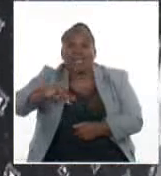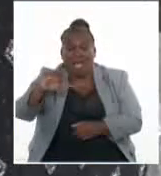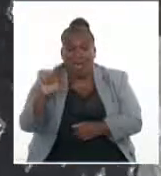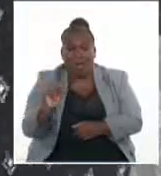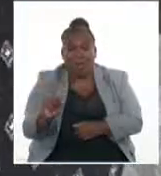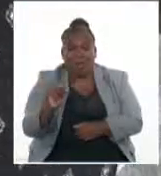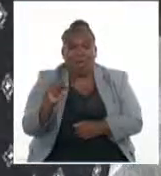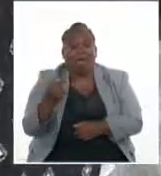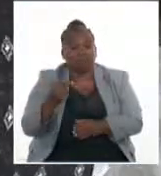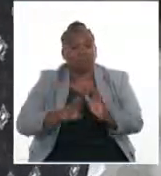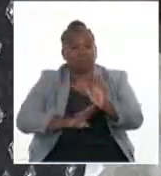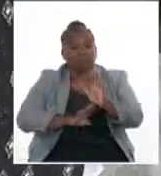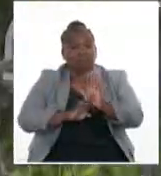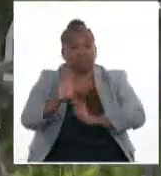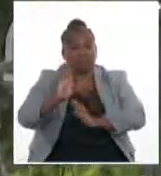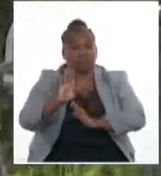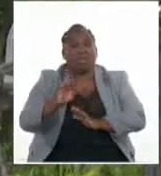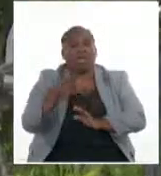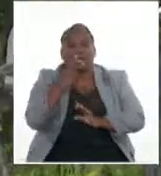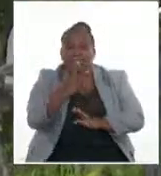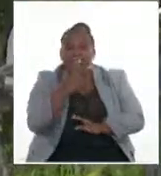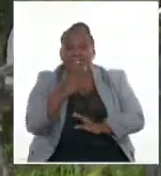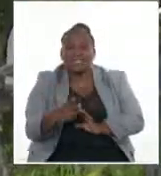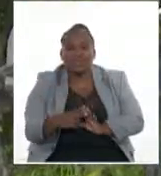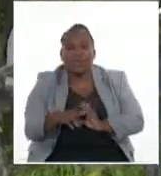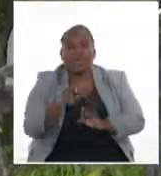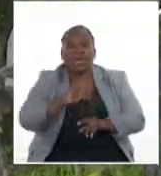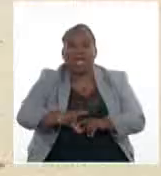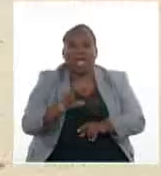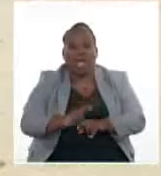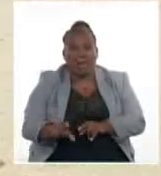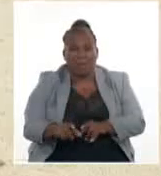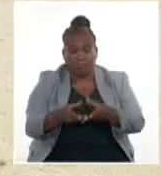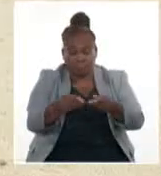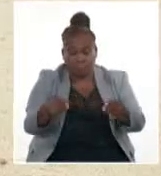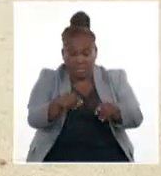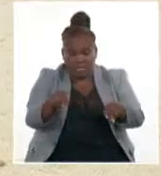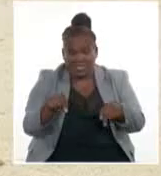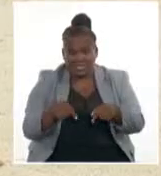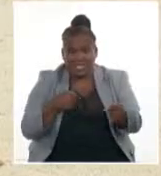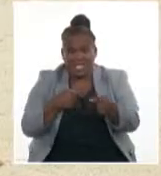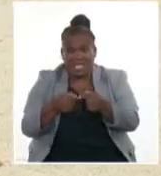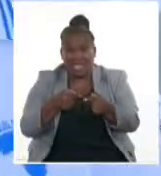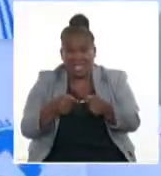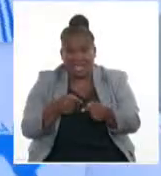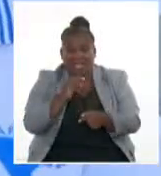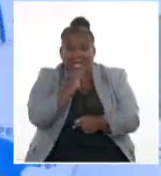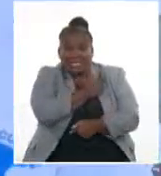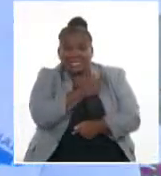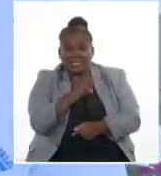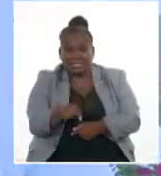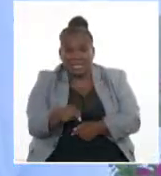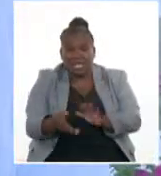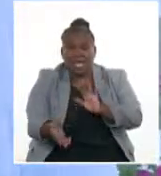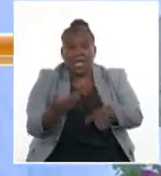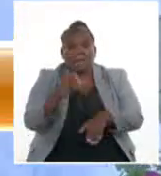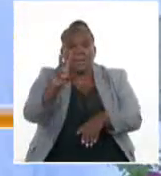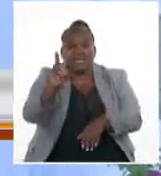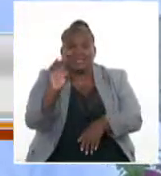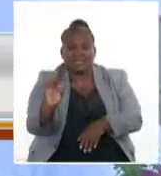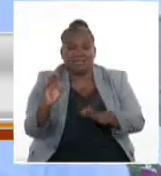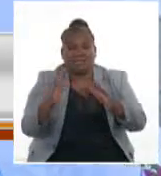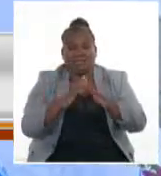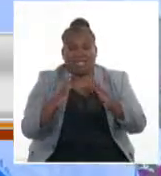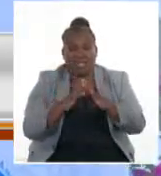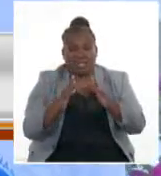el programa de la ruralidad, sobre todo en terrenos próximos a las unidades pecuarias. Estamos en la recuperación de 27 viviendas dentro